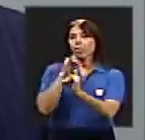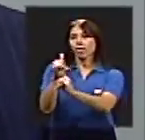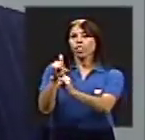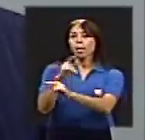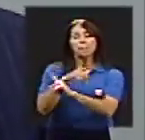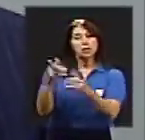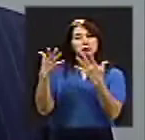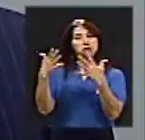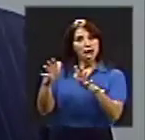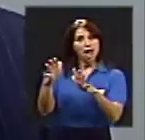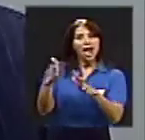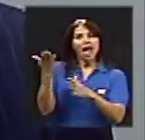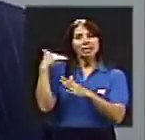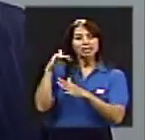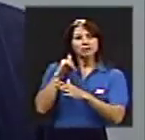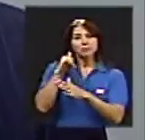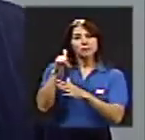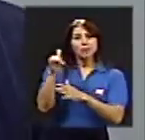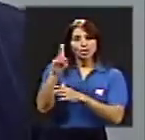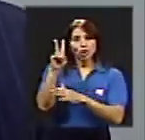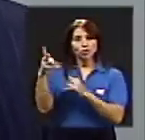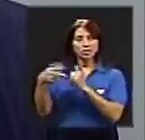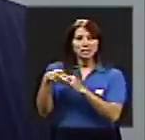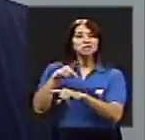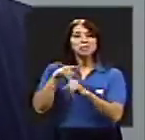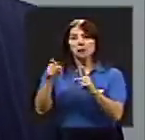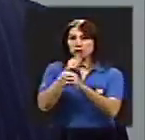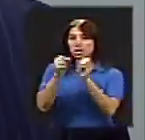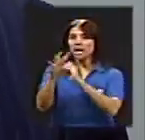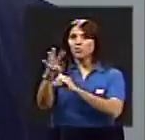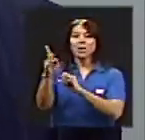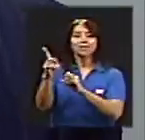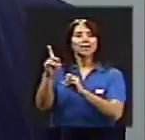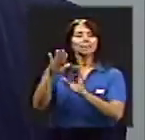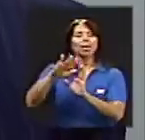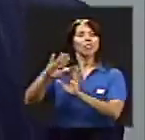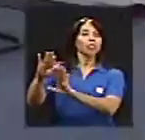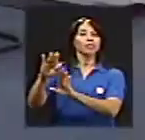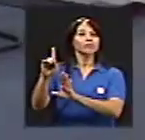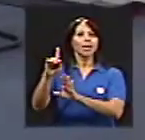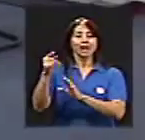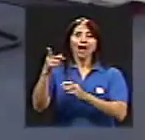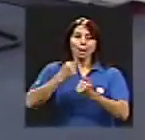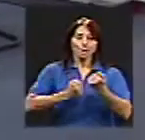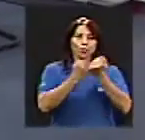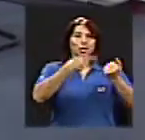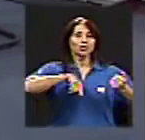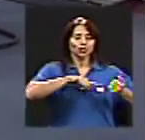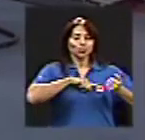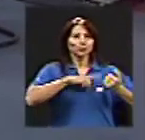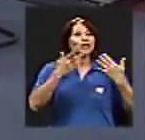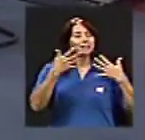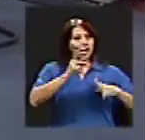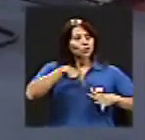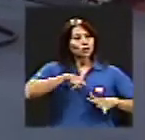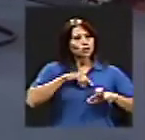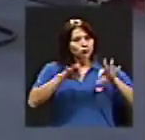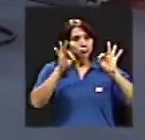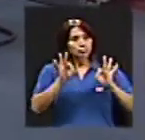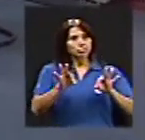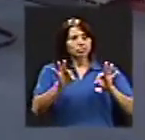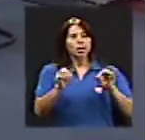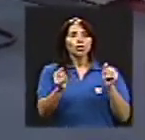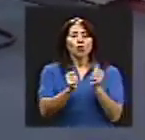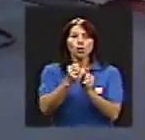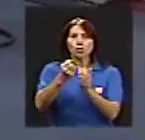dos recursos que nos presentaron. Vamos con esa metodología, ya limpiamos la cancha en términos tarifarios, pero también en